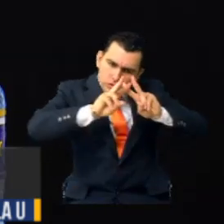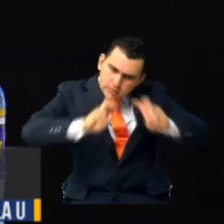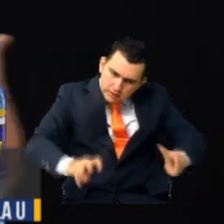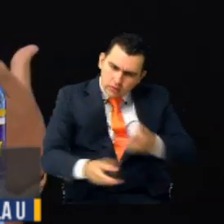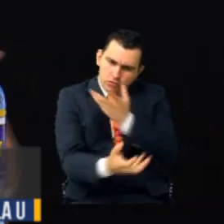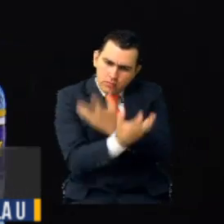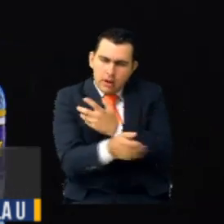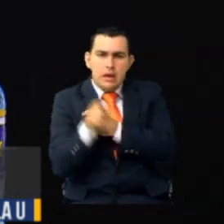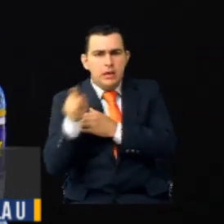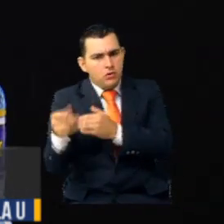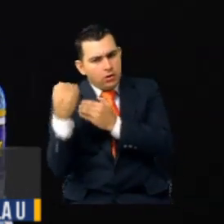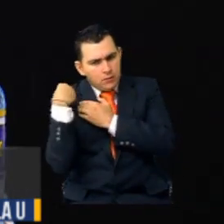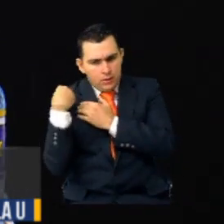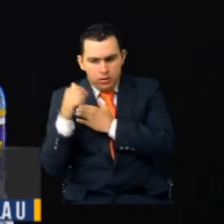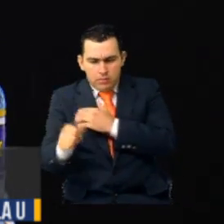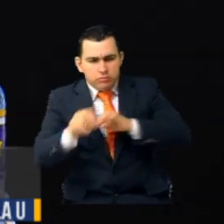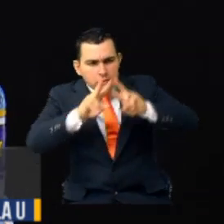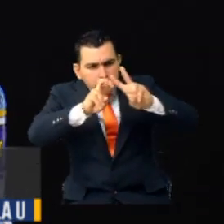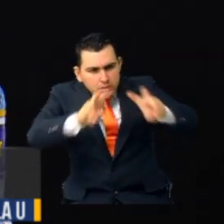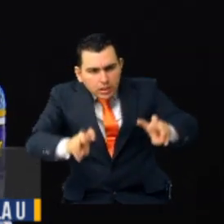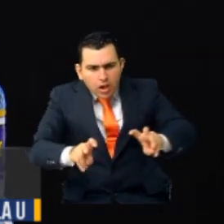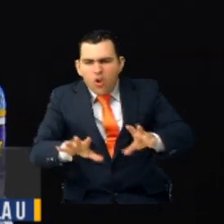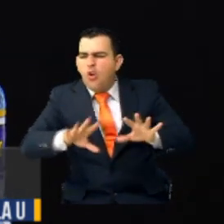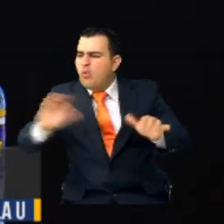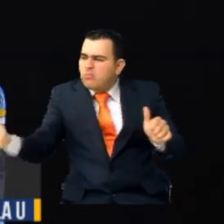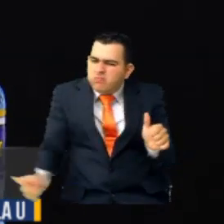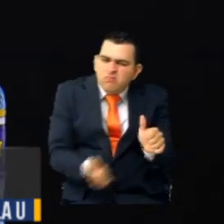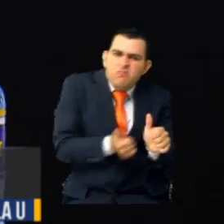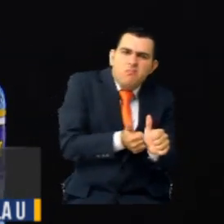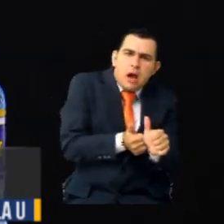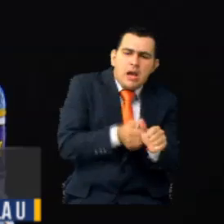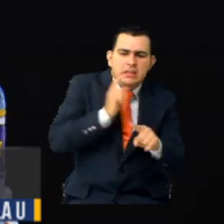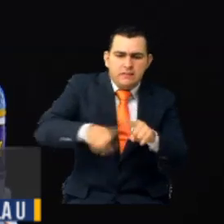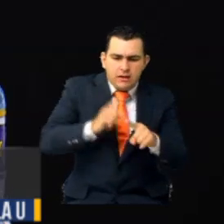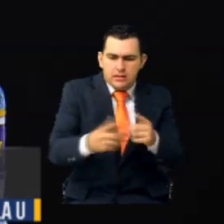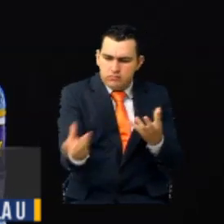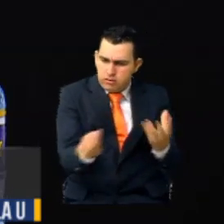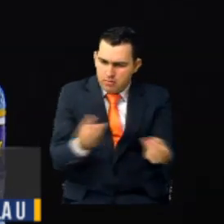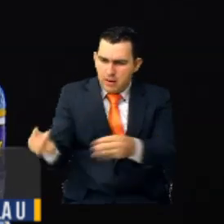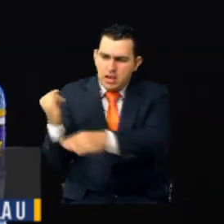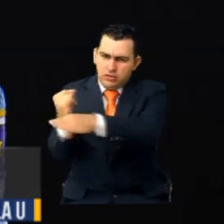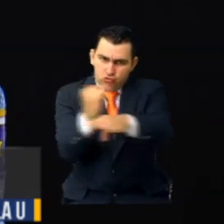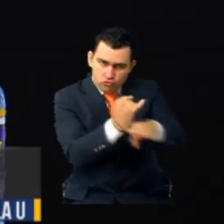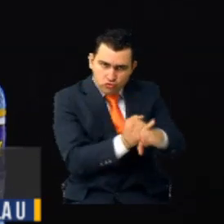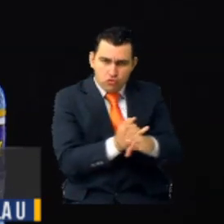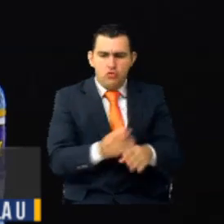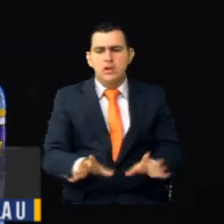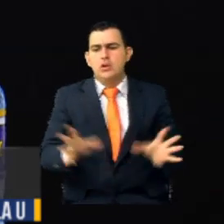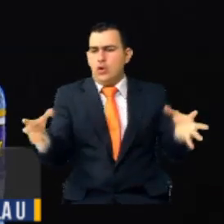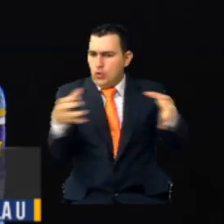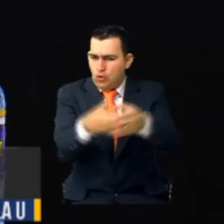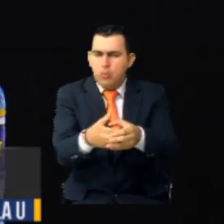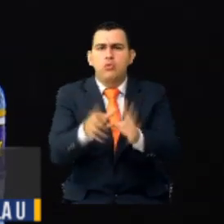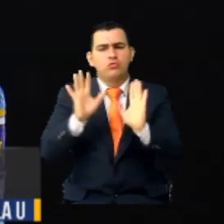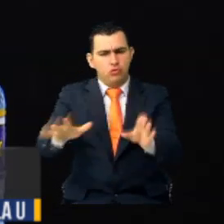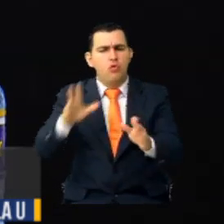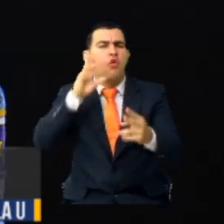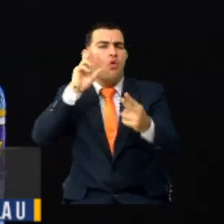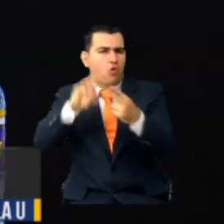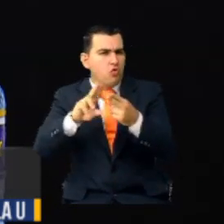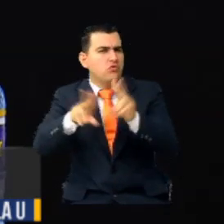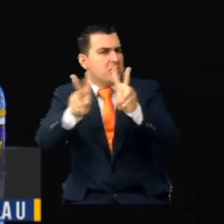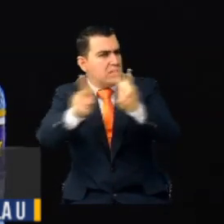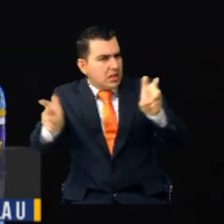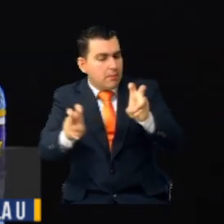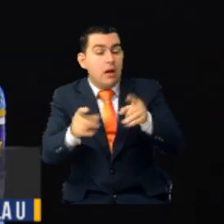investigar, articulando también a la academia, a las instituciones, a las organizaciones civiles que conocen el tema, pero también a